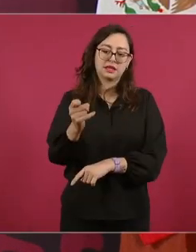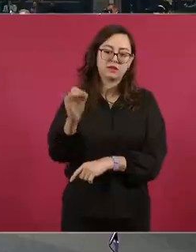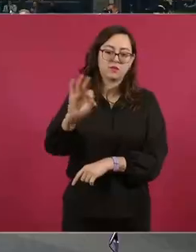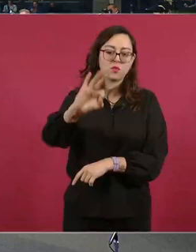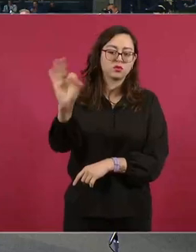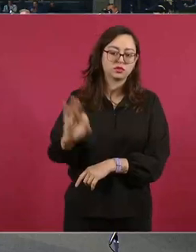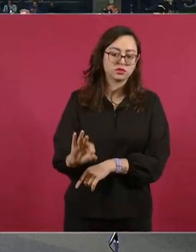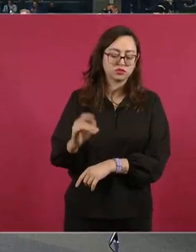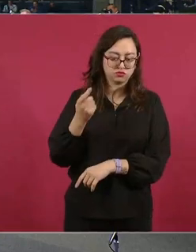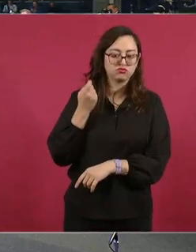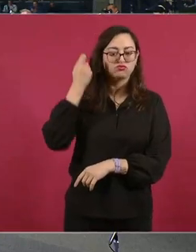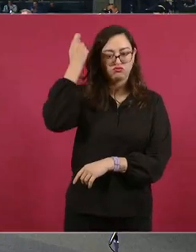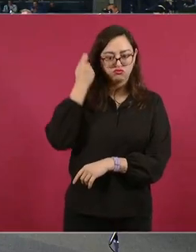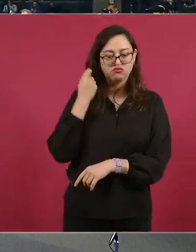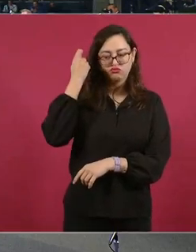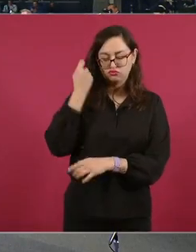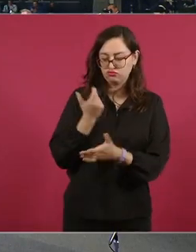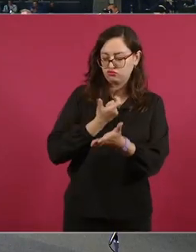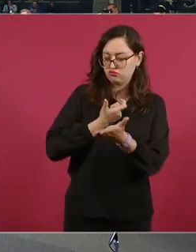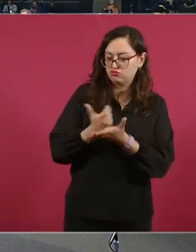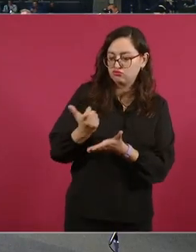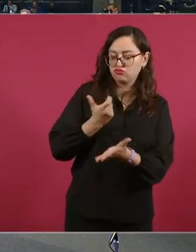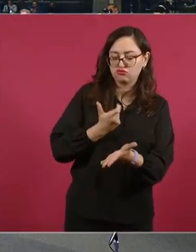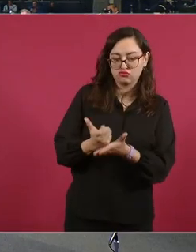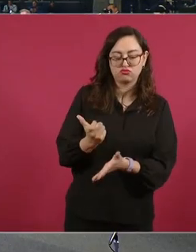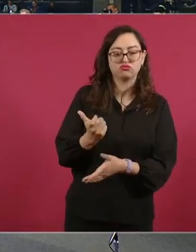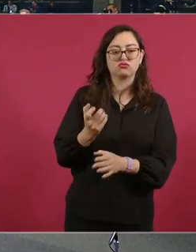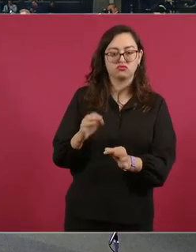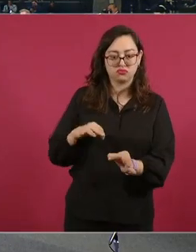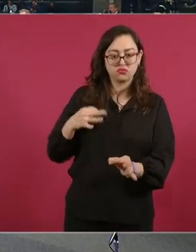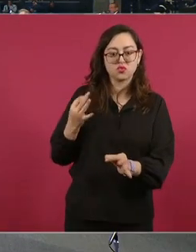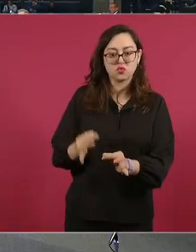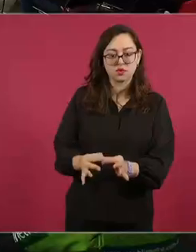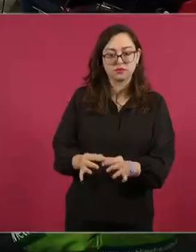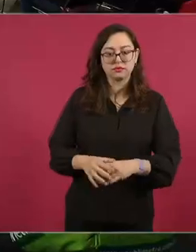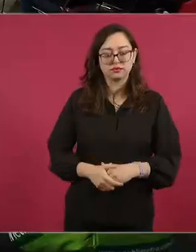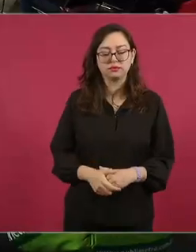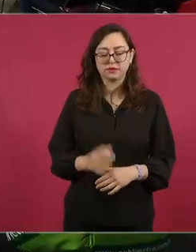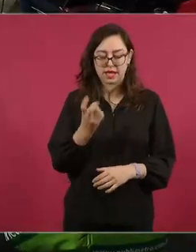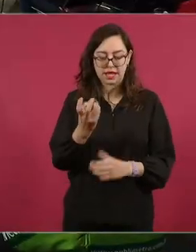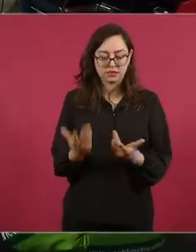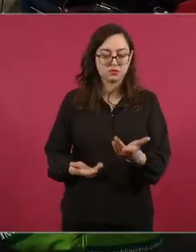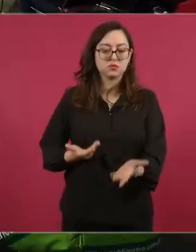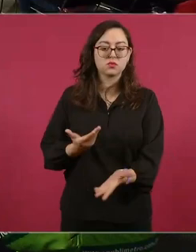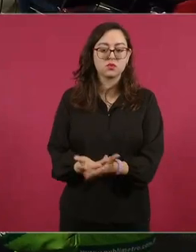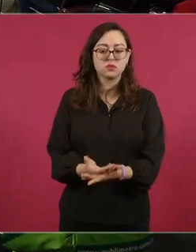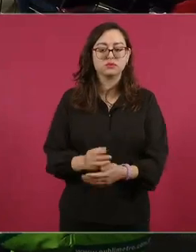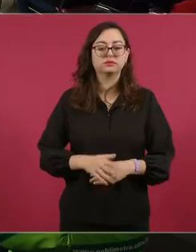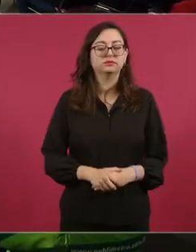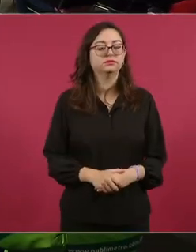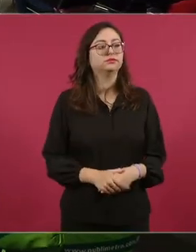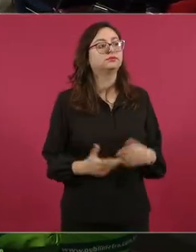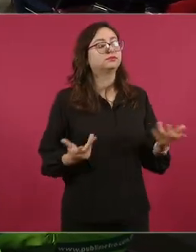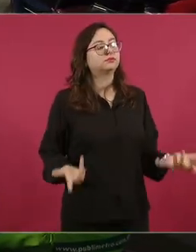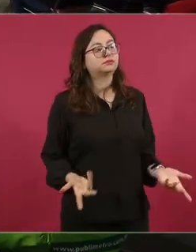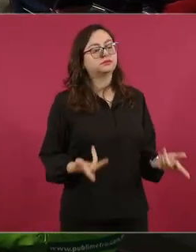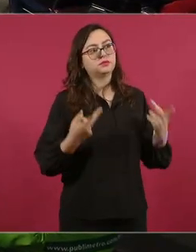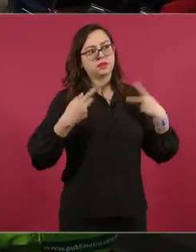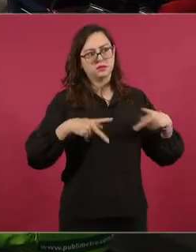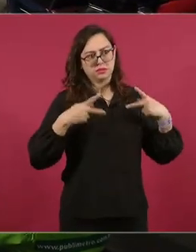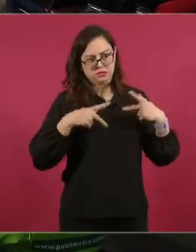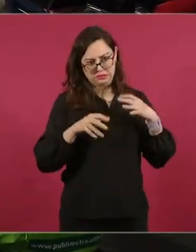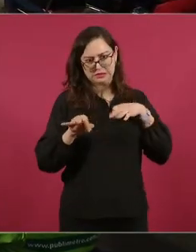Esa es la reforma que estamos planteando. Y en este caso, habrá trabajadores que ganen menos de